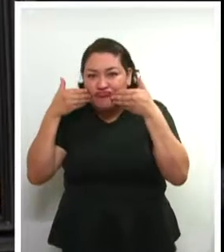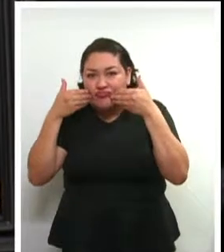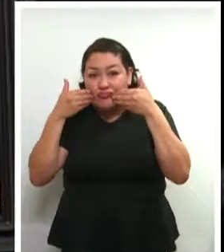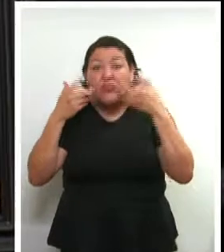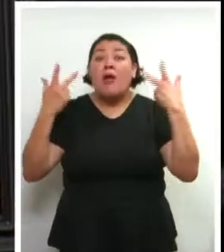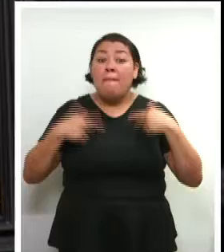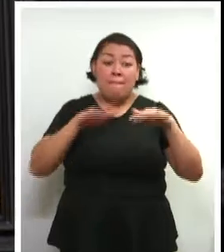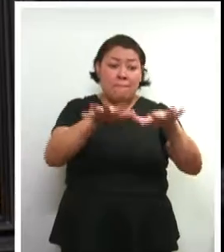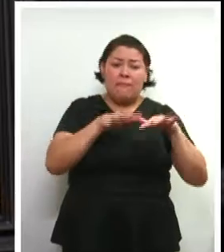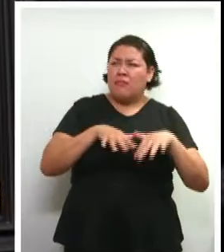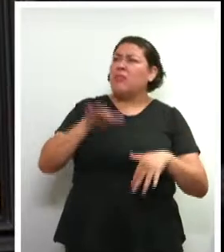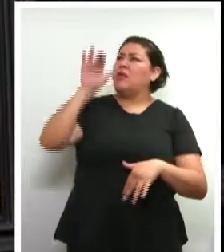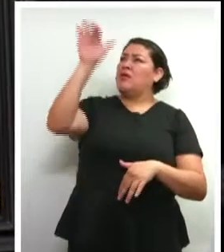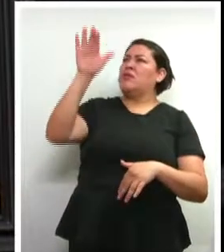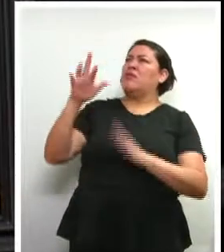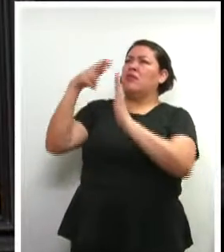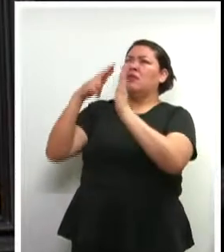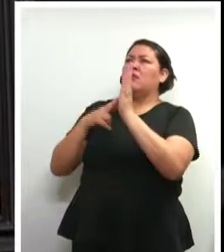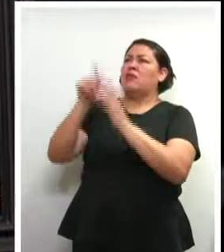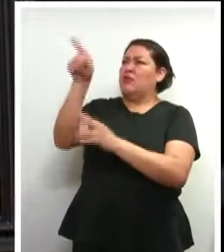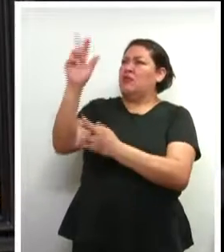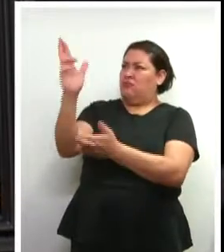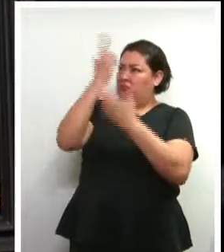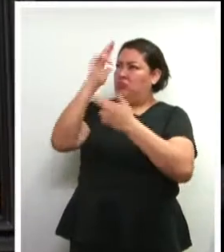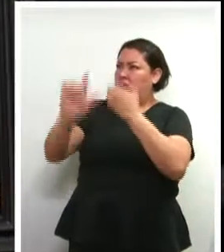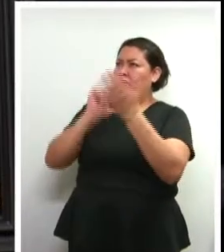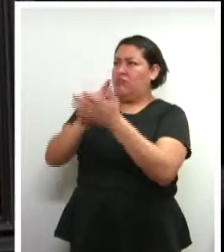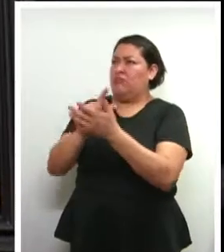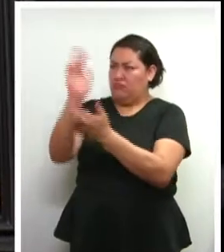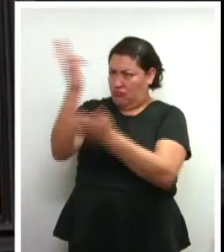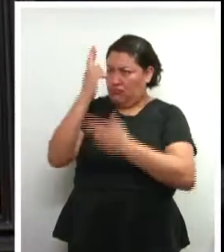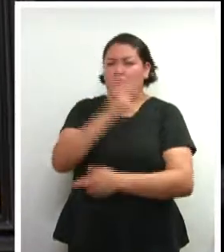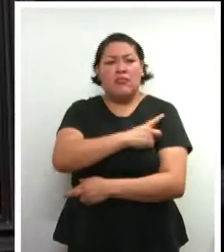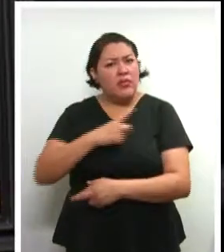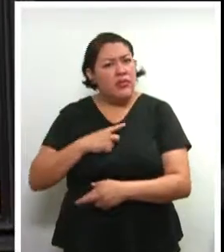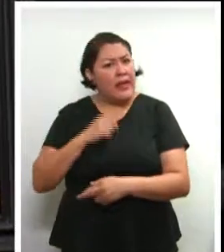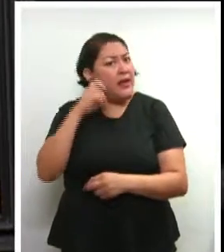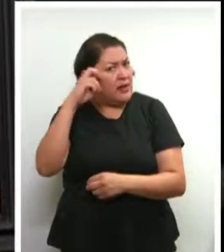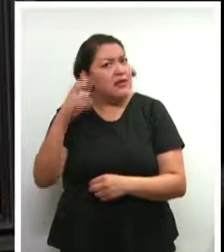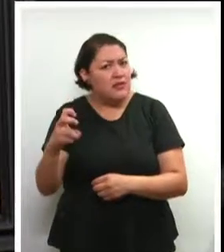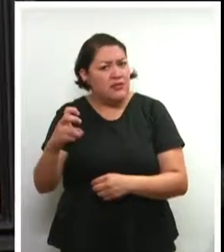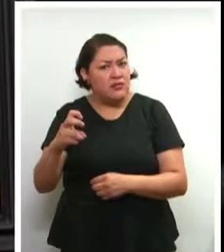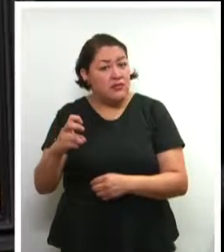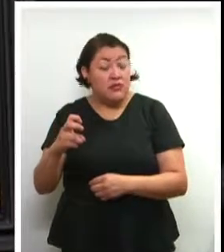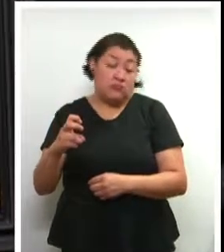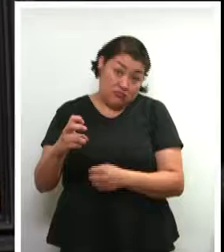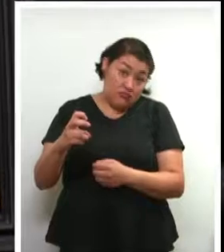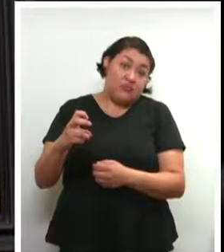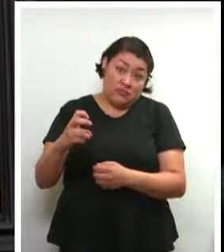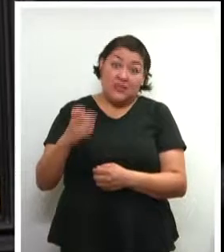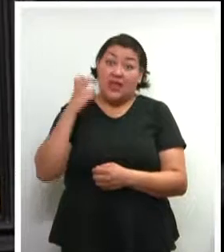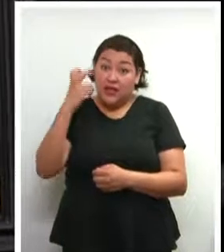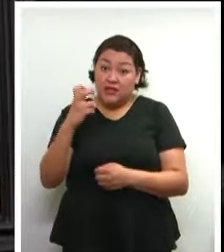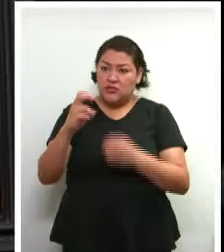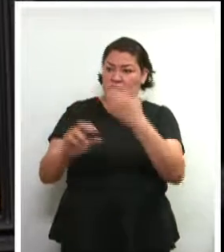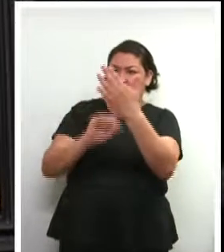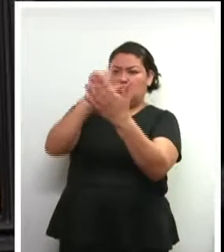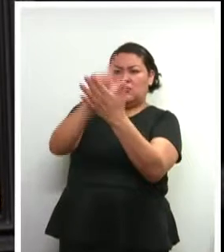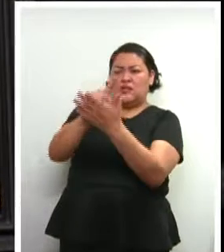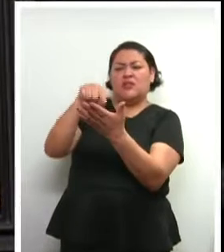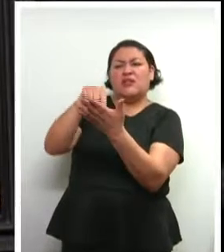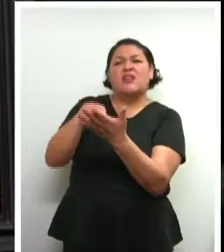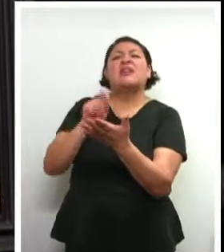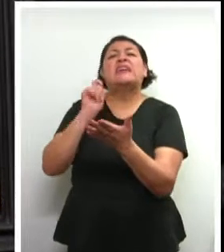gobernado para exigir el cumplimiento de esas leyes en apego a esos principios. Estos principios los recojo